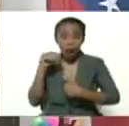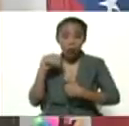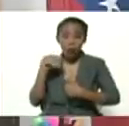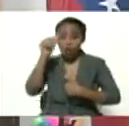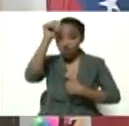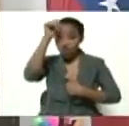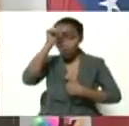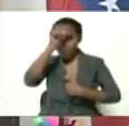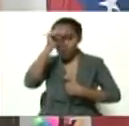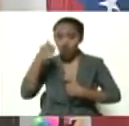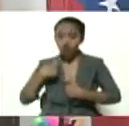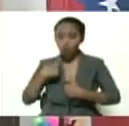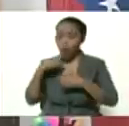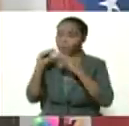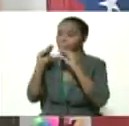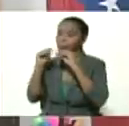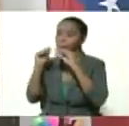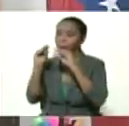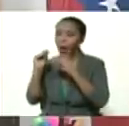hablé,